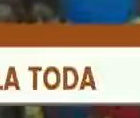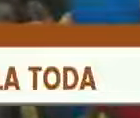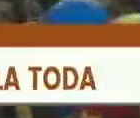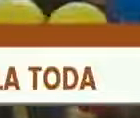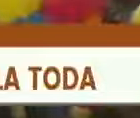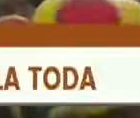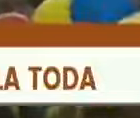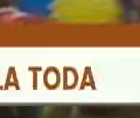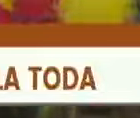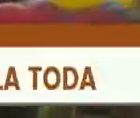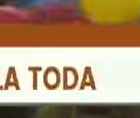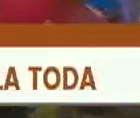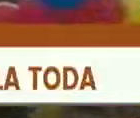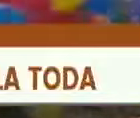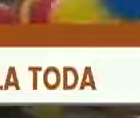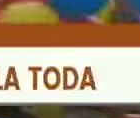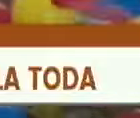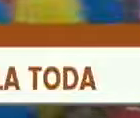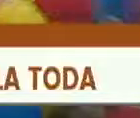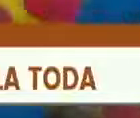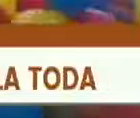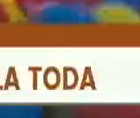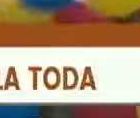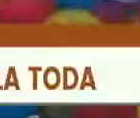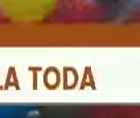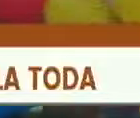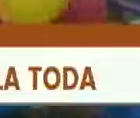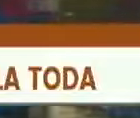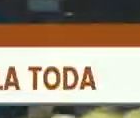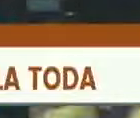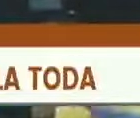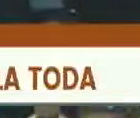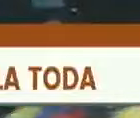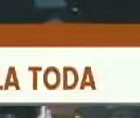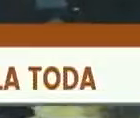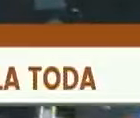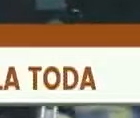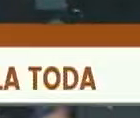mujer aguerrida, un fuerte aplauso para Delcy.